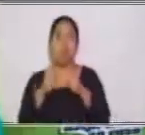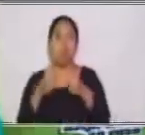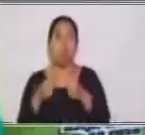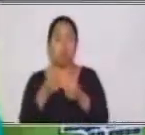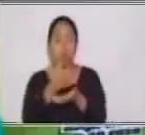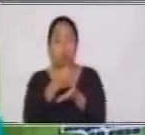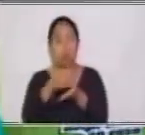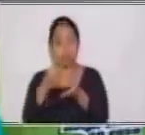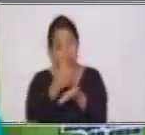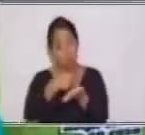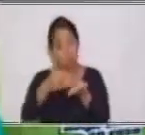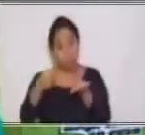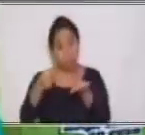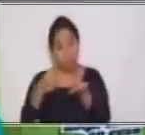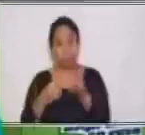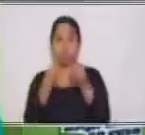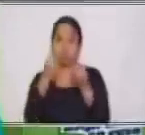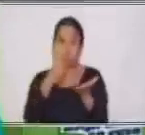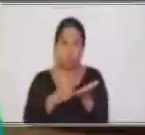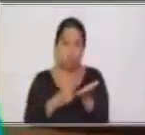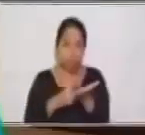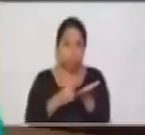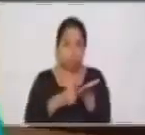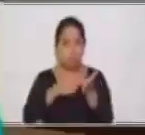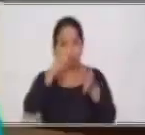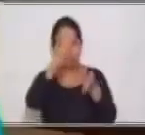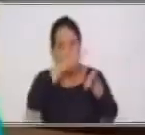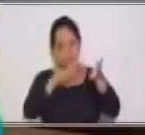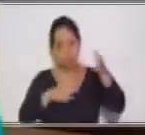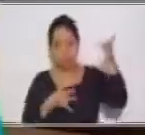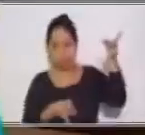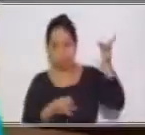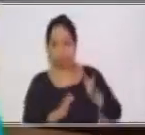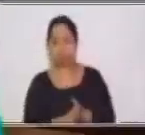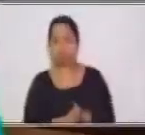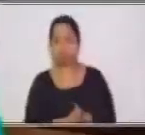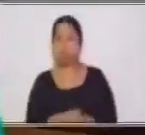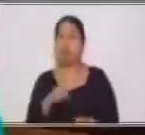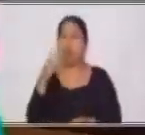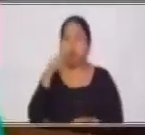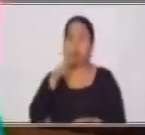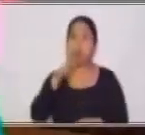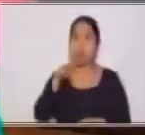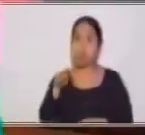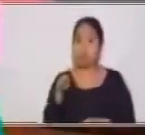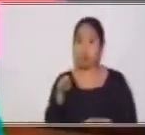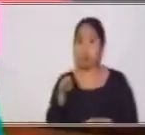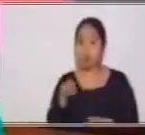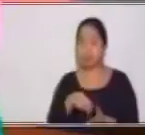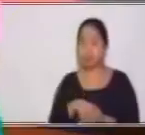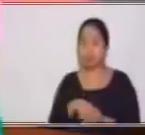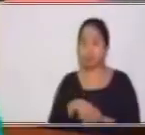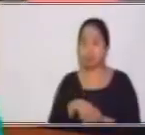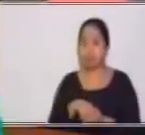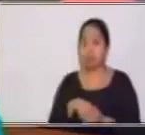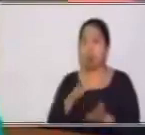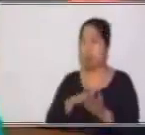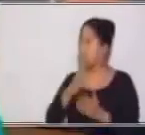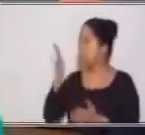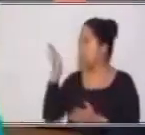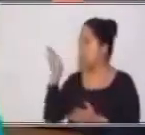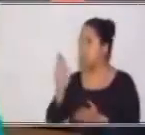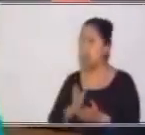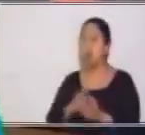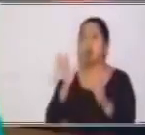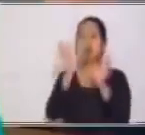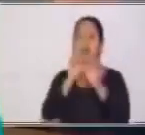un mismo escrito. Vamos a ver en este mapa conceptual un poquito sobre las formas de